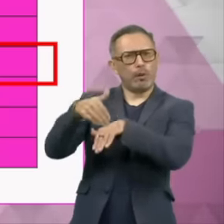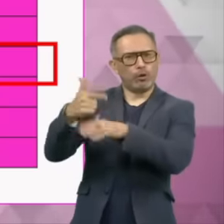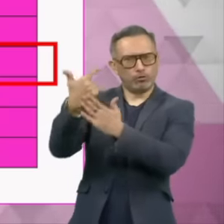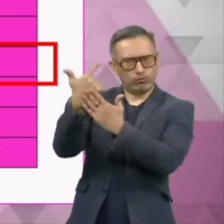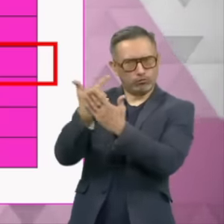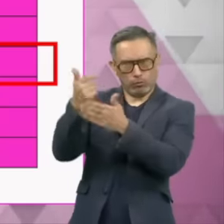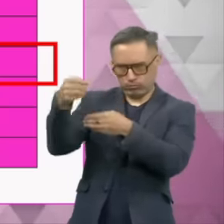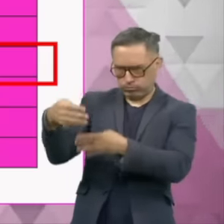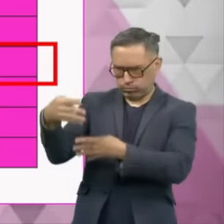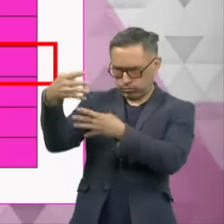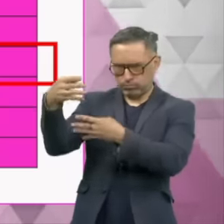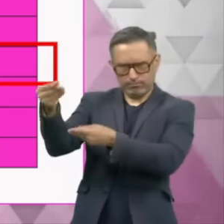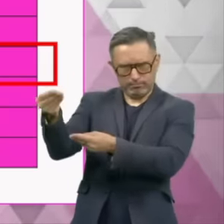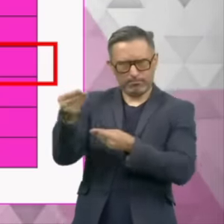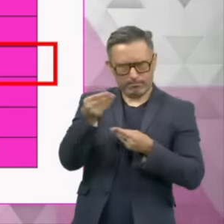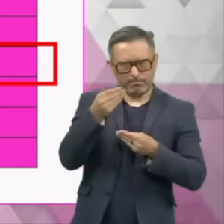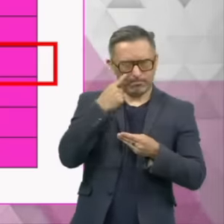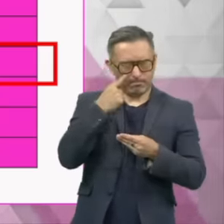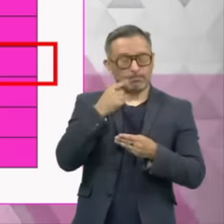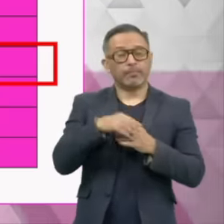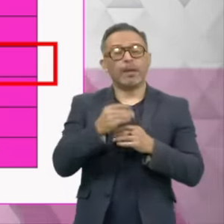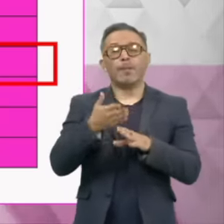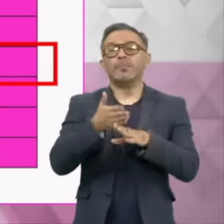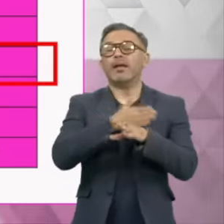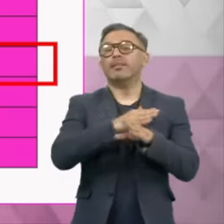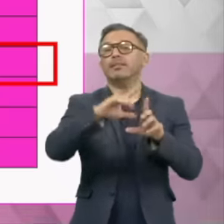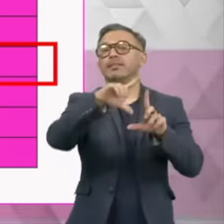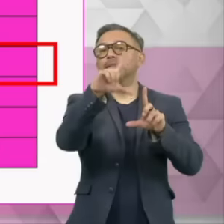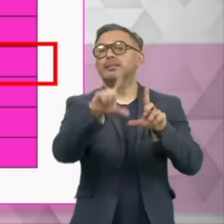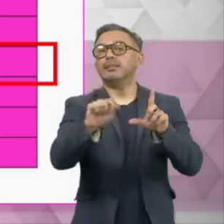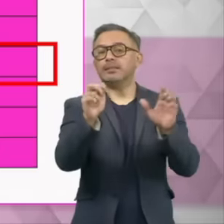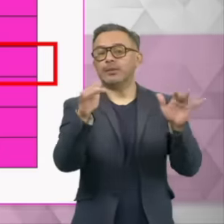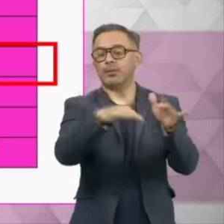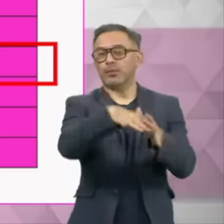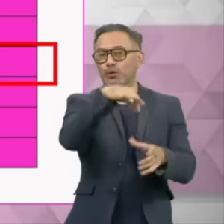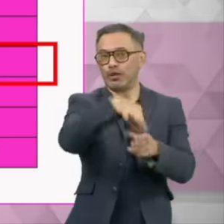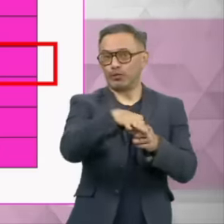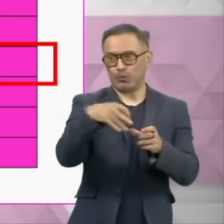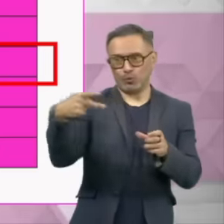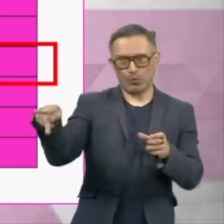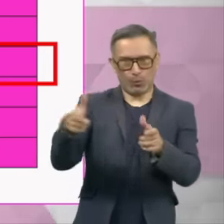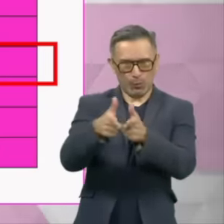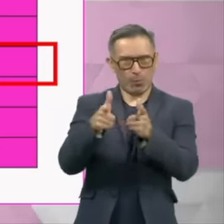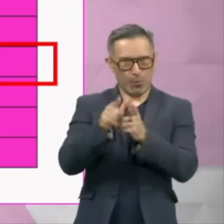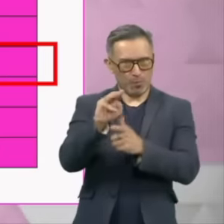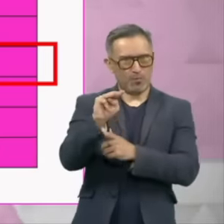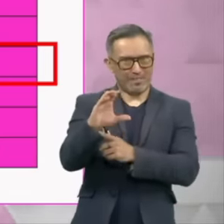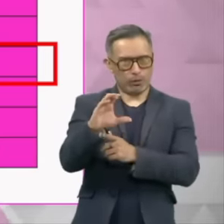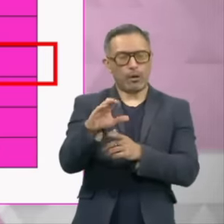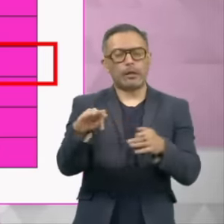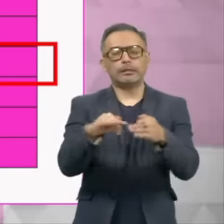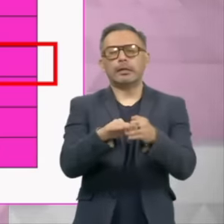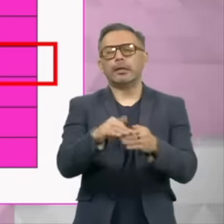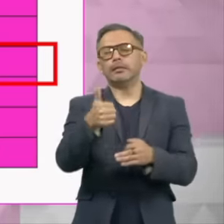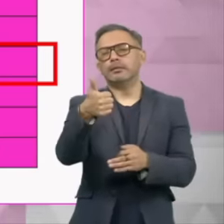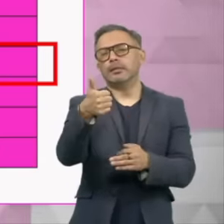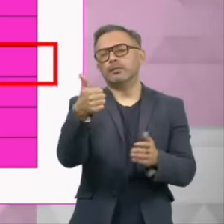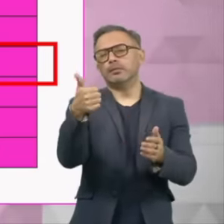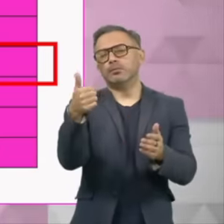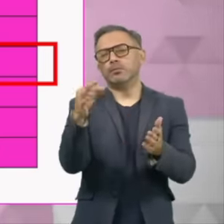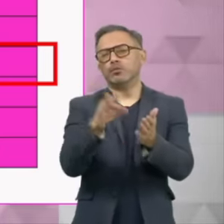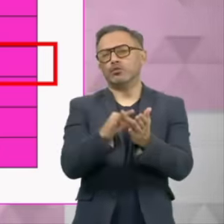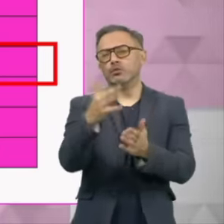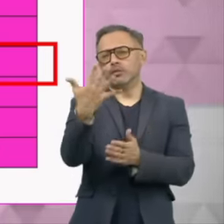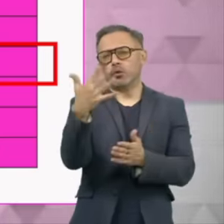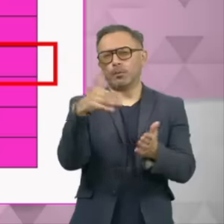de la votación nacional emitida de Movimiento Ciudadano, casi 6.5 millones de votos